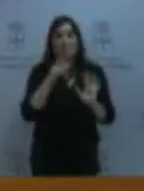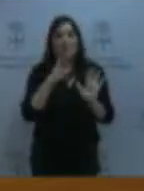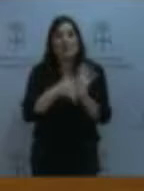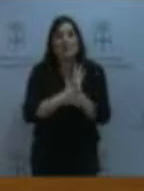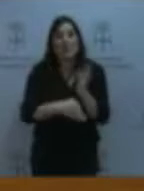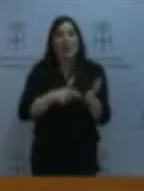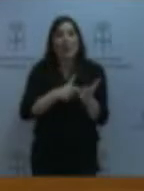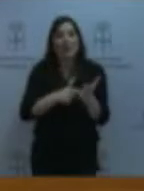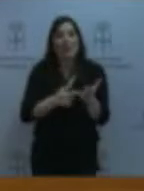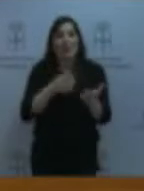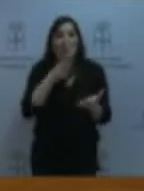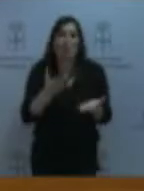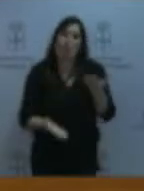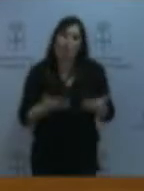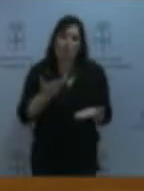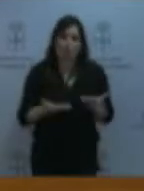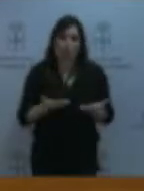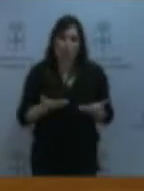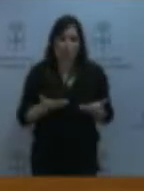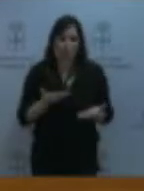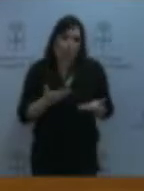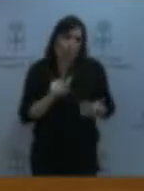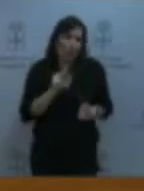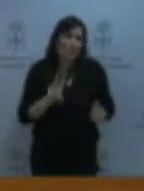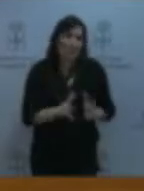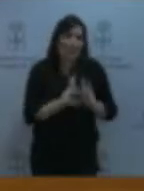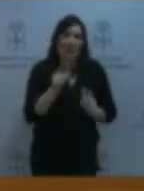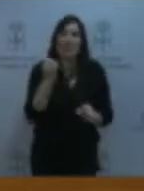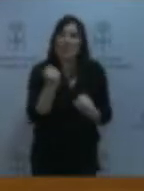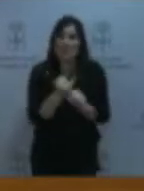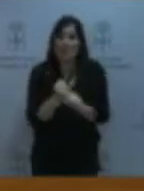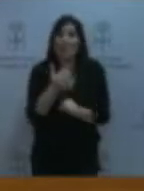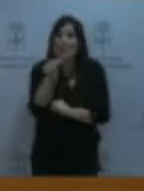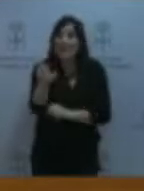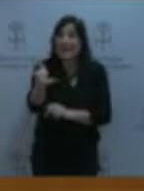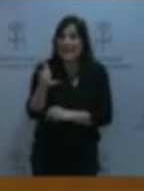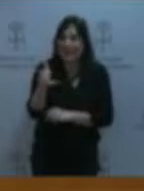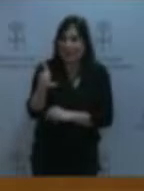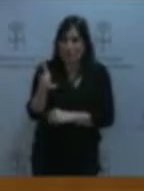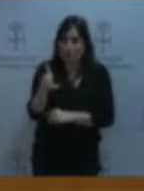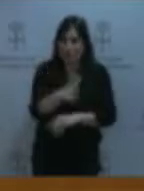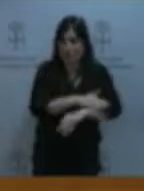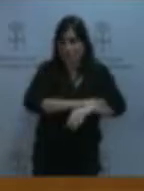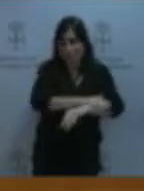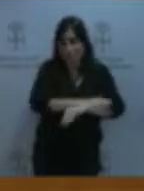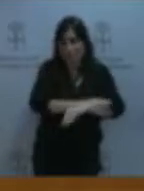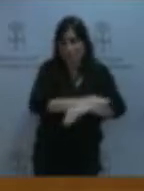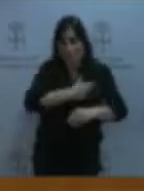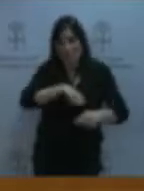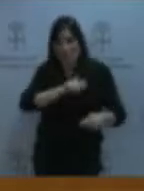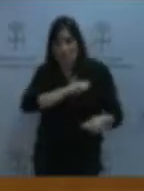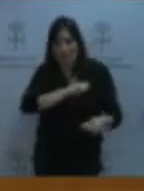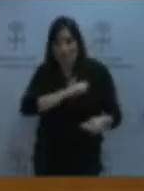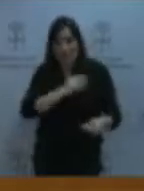de justicia laboral. Es además un derecho que el Gobierno de España, entendemos, debe restituir, porque ya no